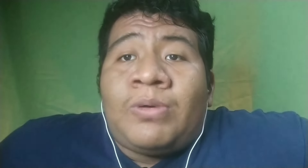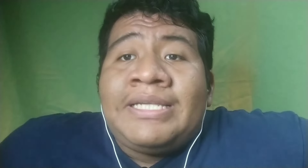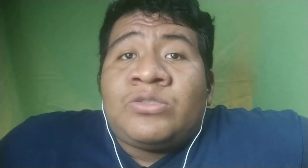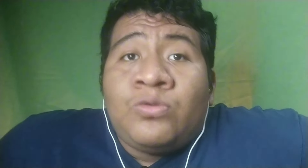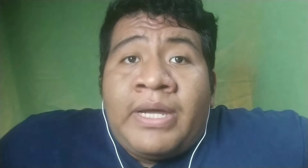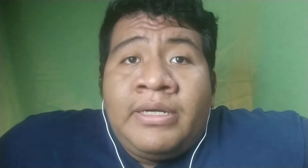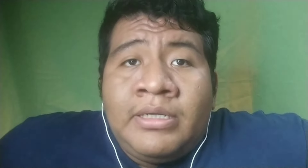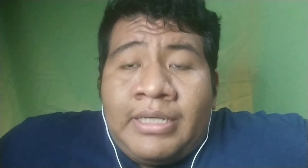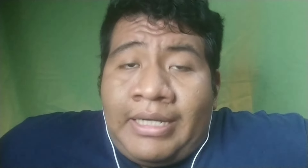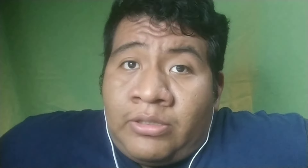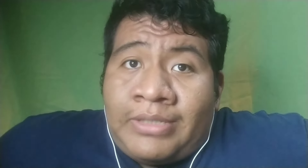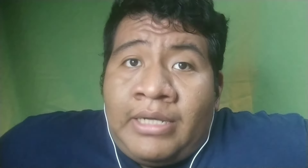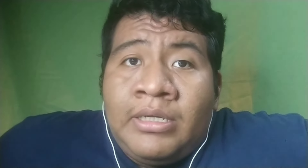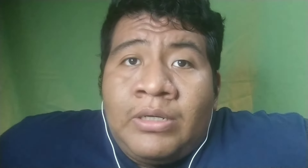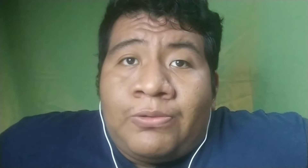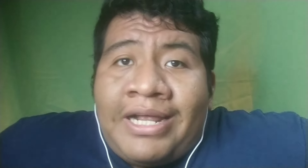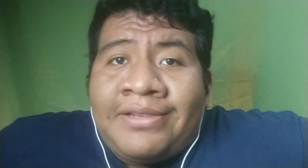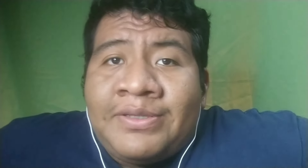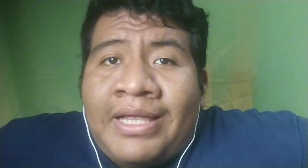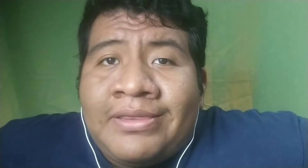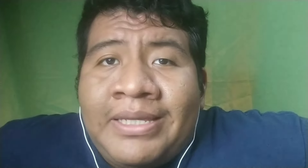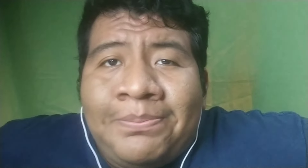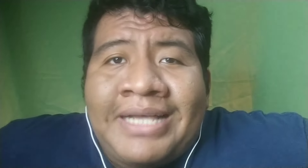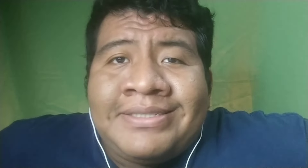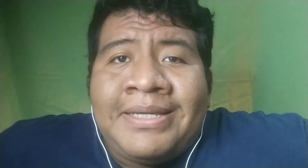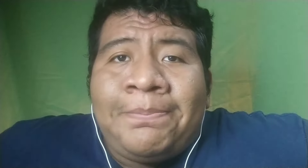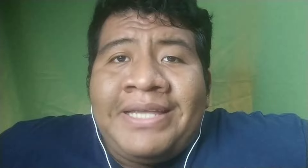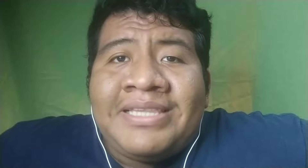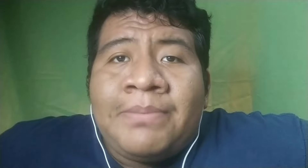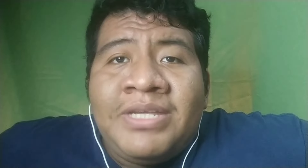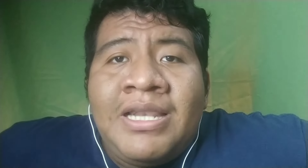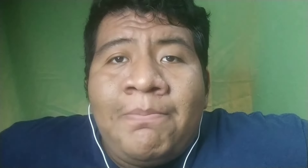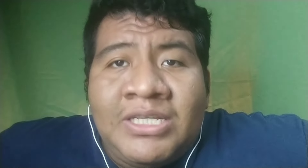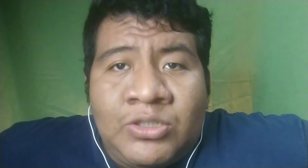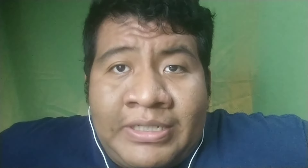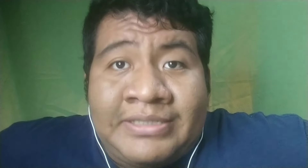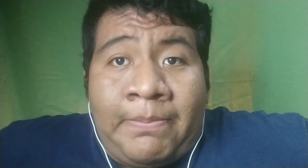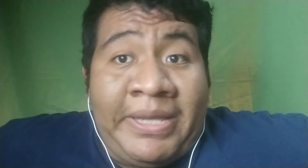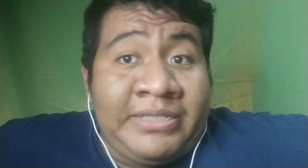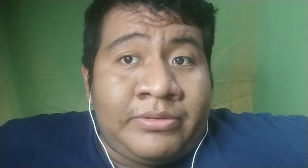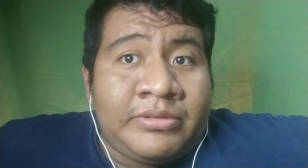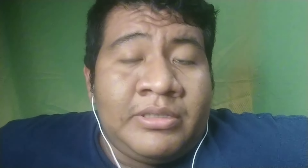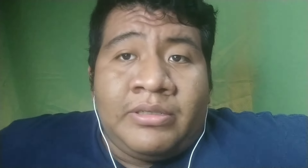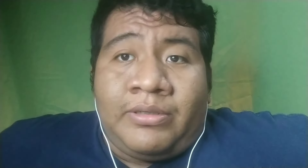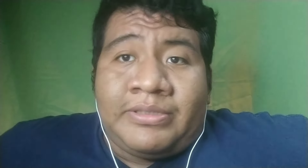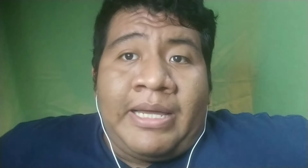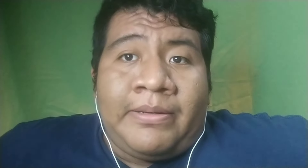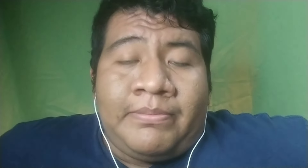los cuales suman en total una cantidad de más de 20 mil millones de pesos.